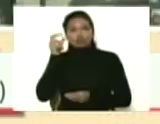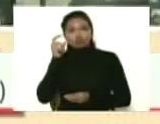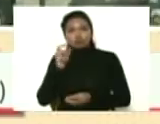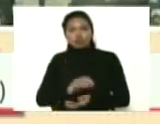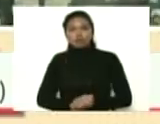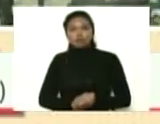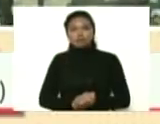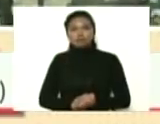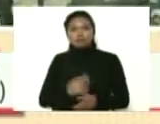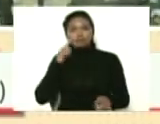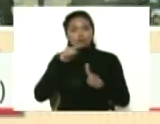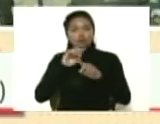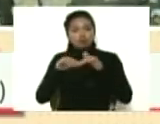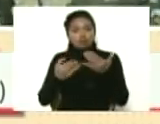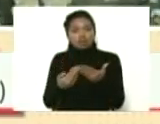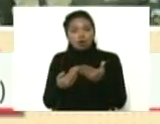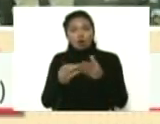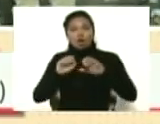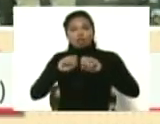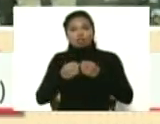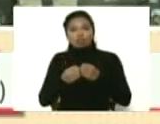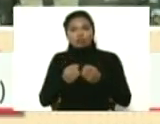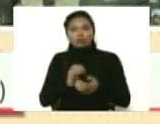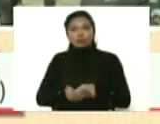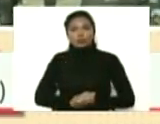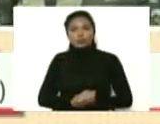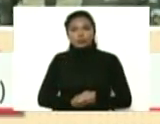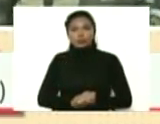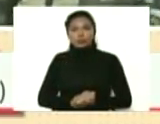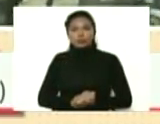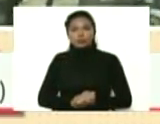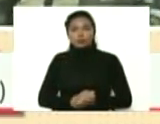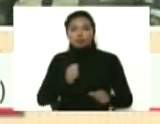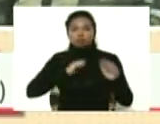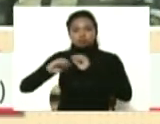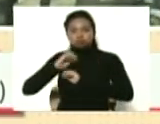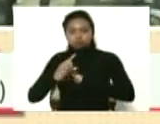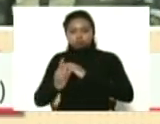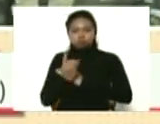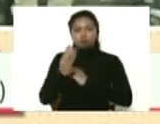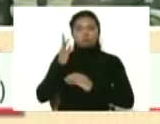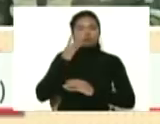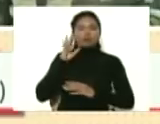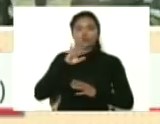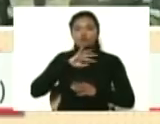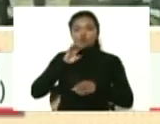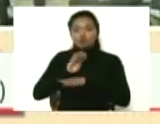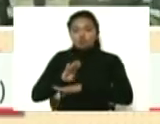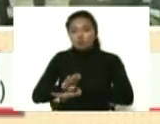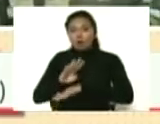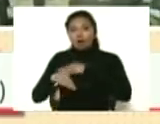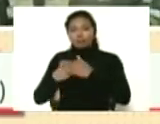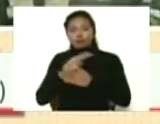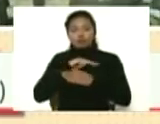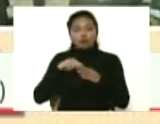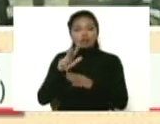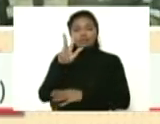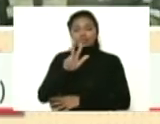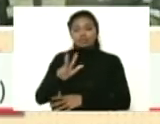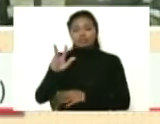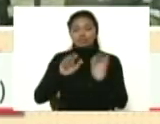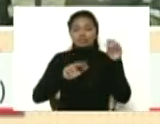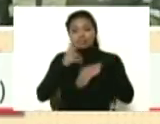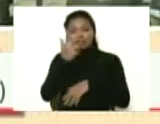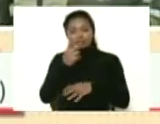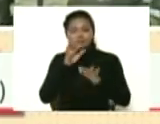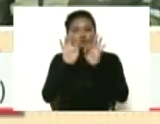la fijación, la rotura, maniobra de engaño y nuestra reserva, aplicando nuestras 13